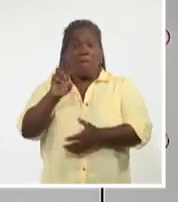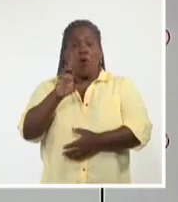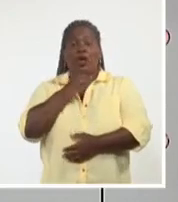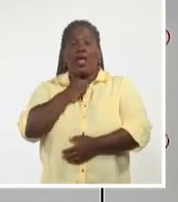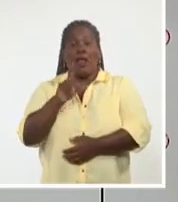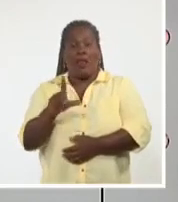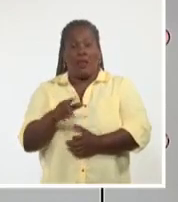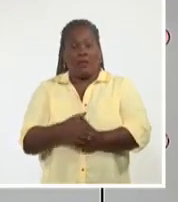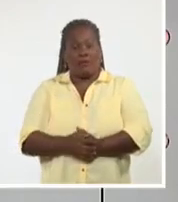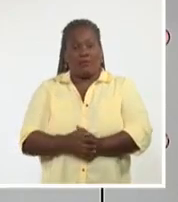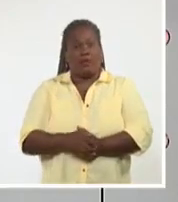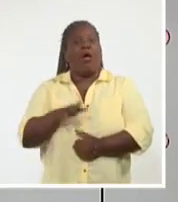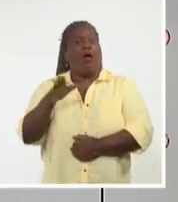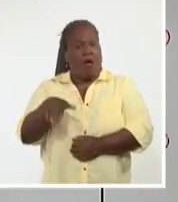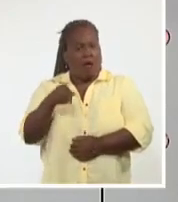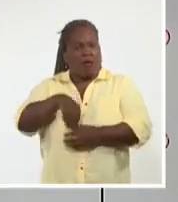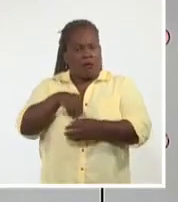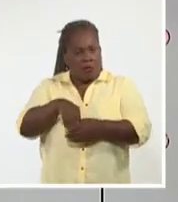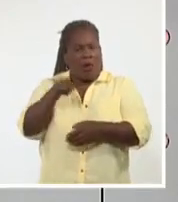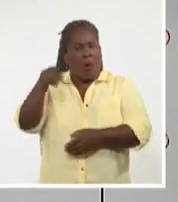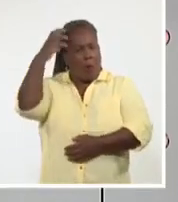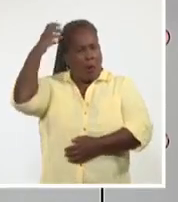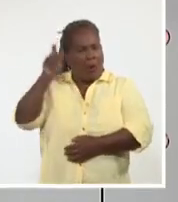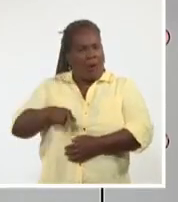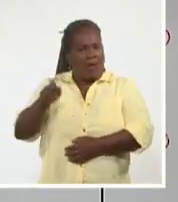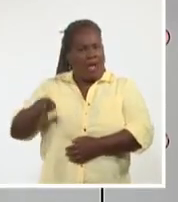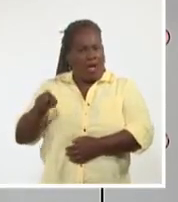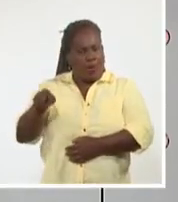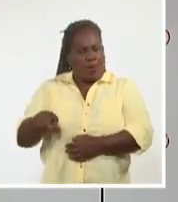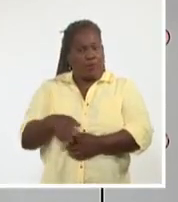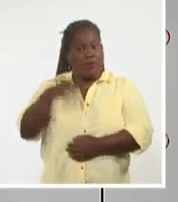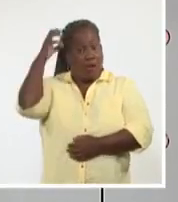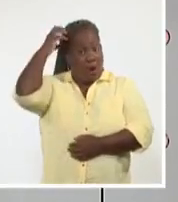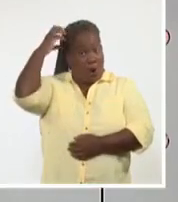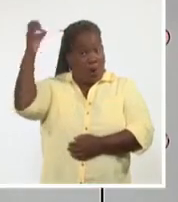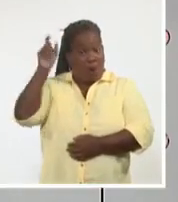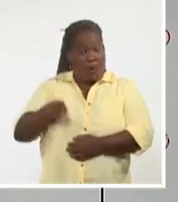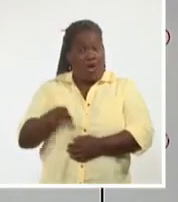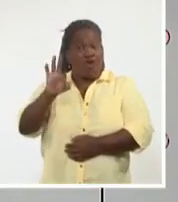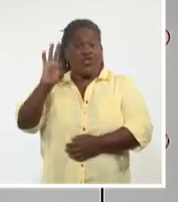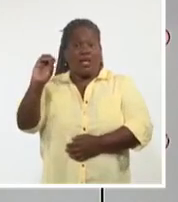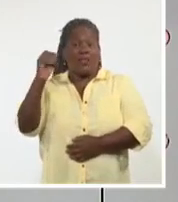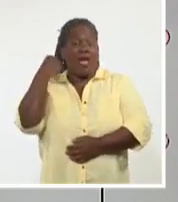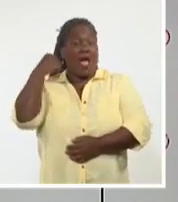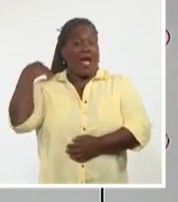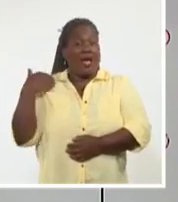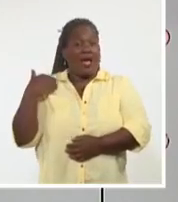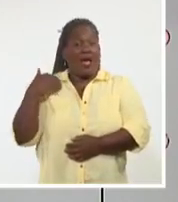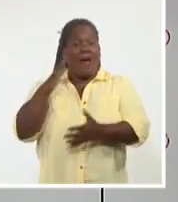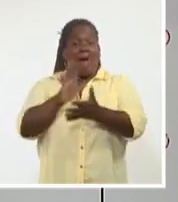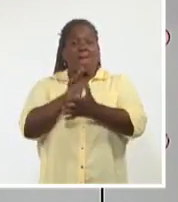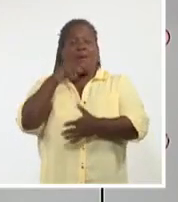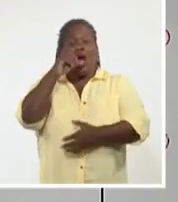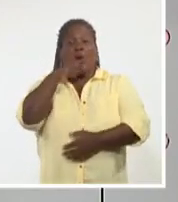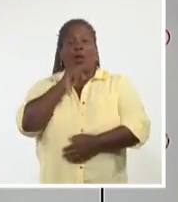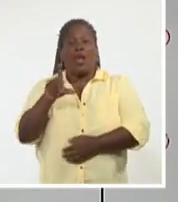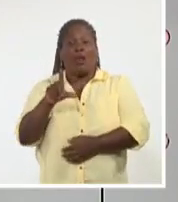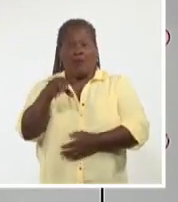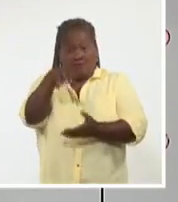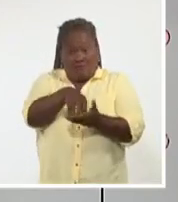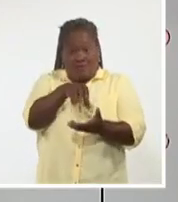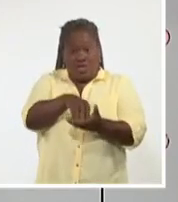varias veces gobernadora y en las últimas tres décadas incluso fue gobernador en los años 80 manuel rosalén xulia manuel